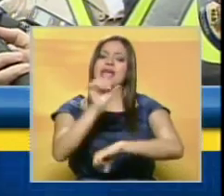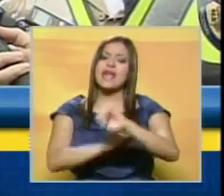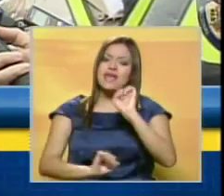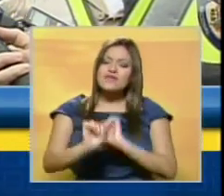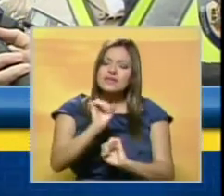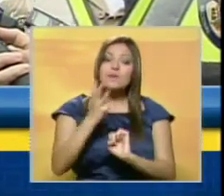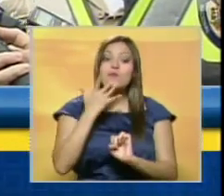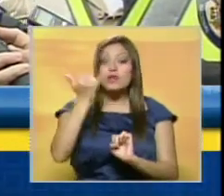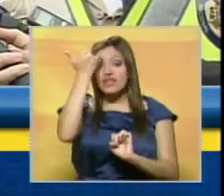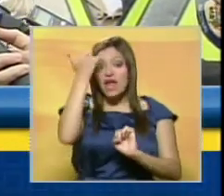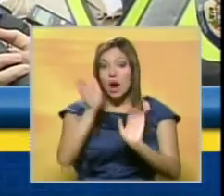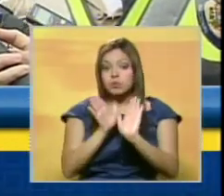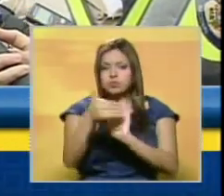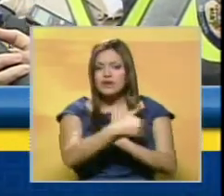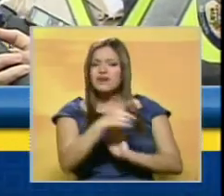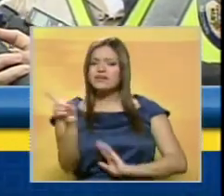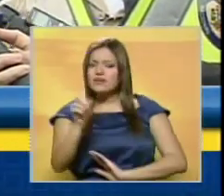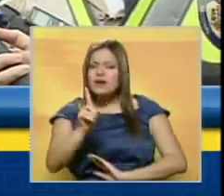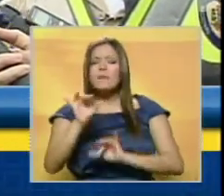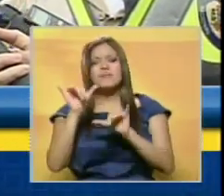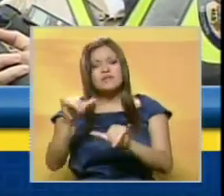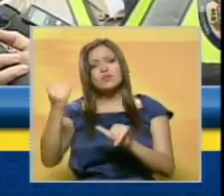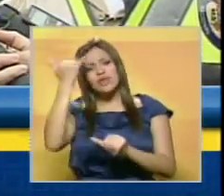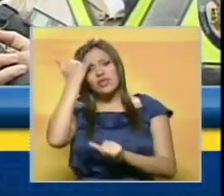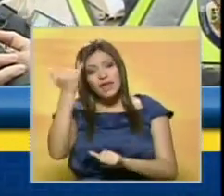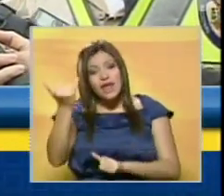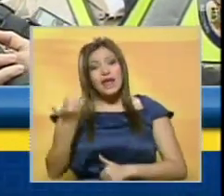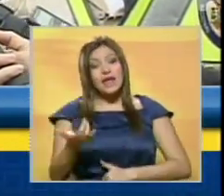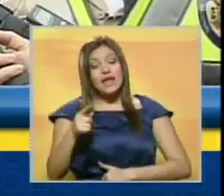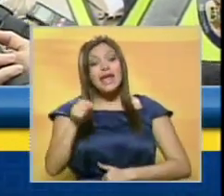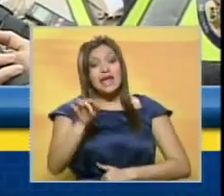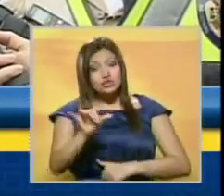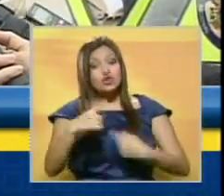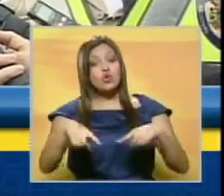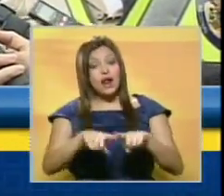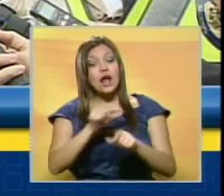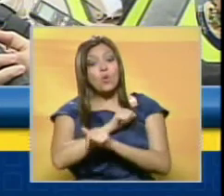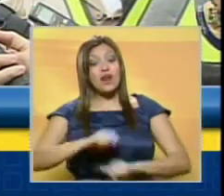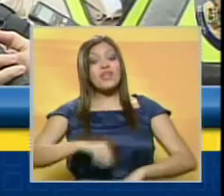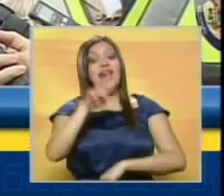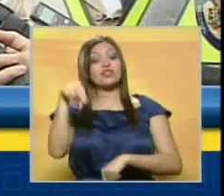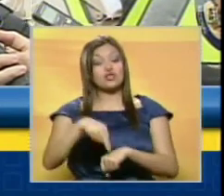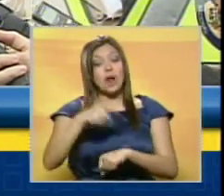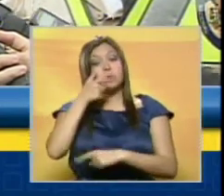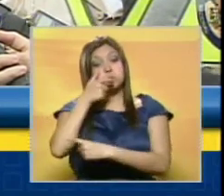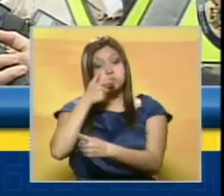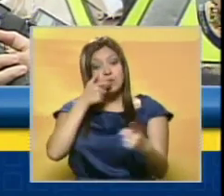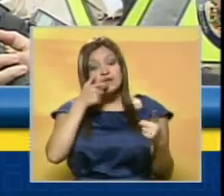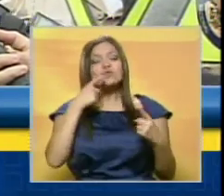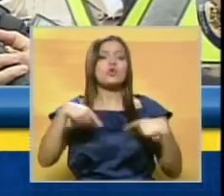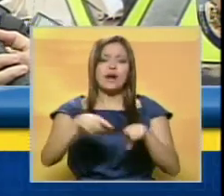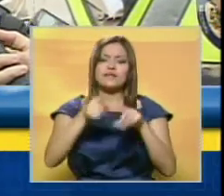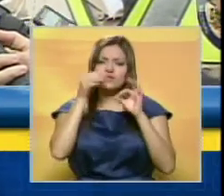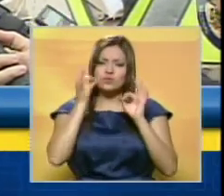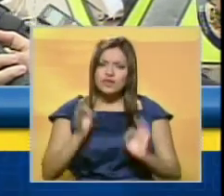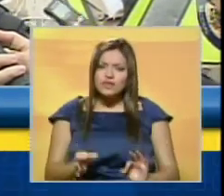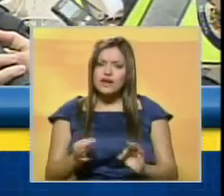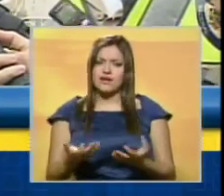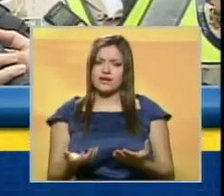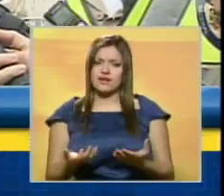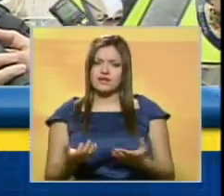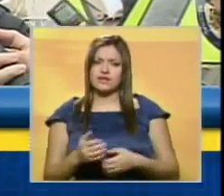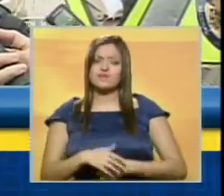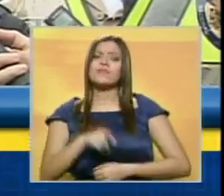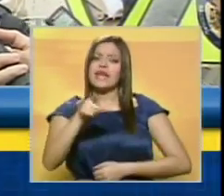tomar atajos, que tomen las previsiones correspondientes, de que en estos sitios estará la Guardia Nacional desplegada, son sitios seguros, son sitios que